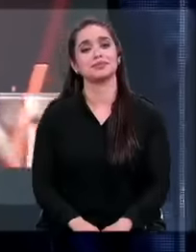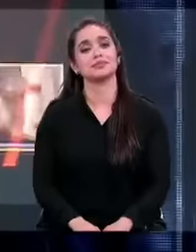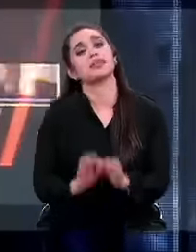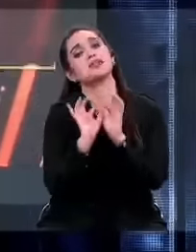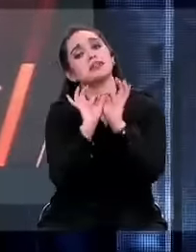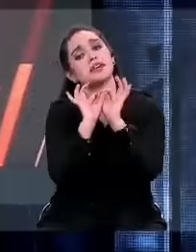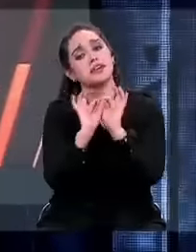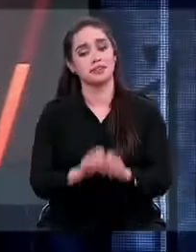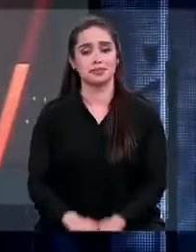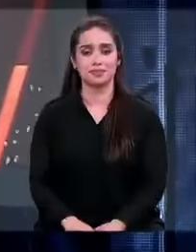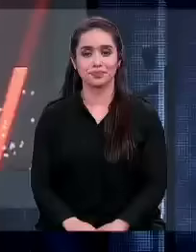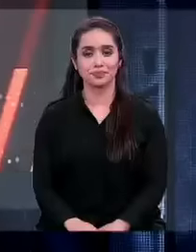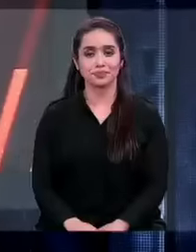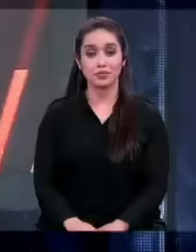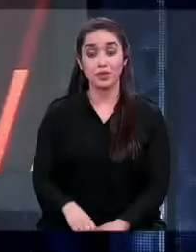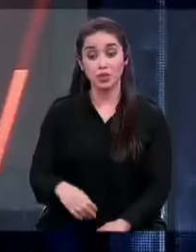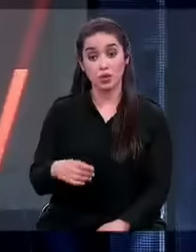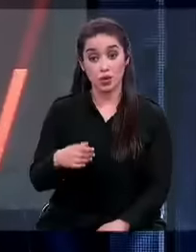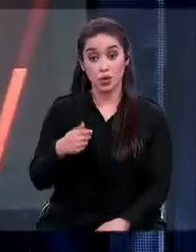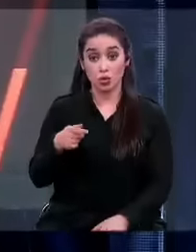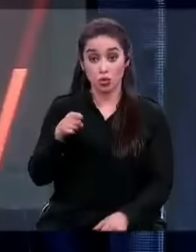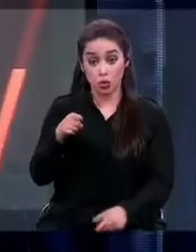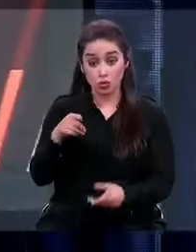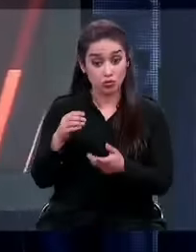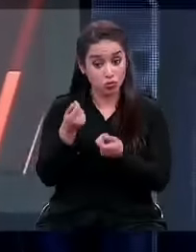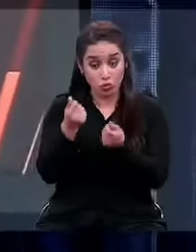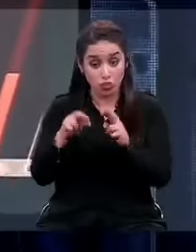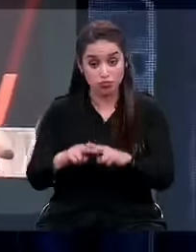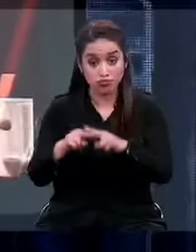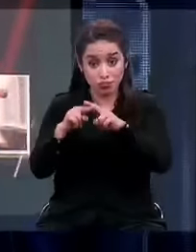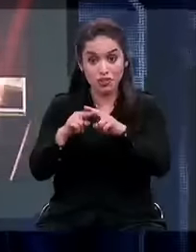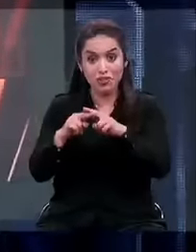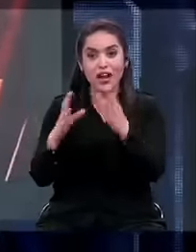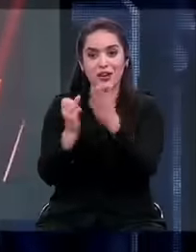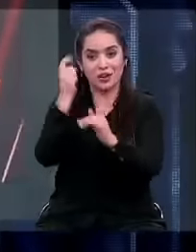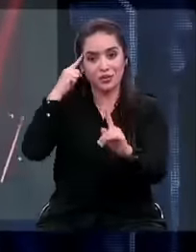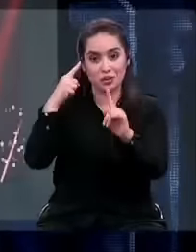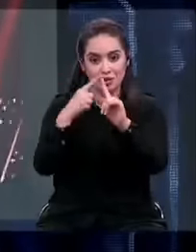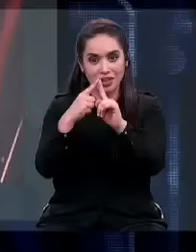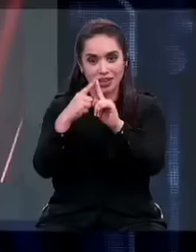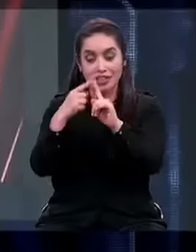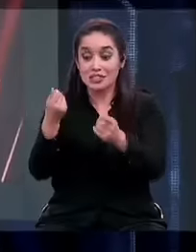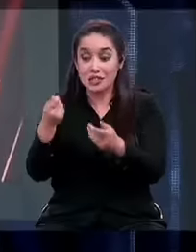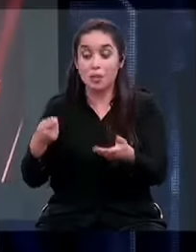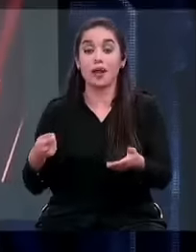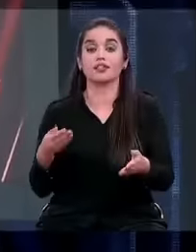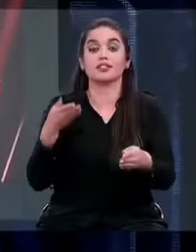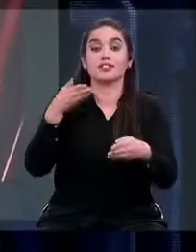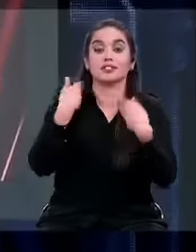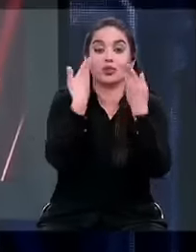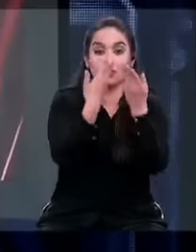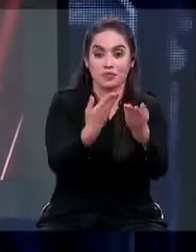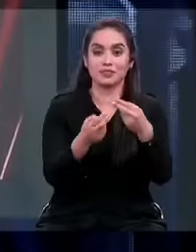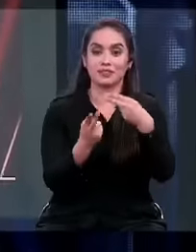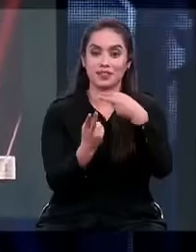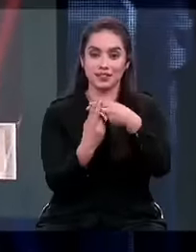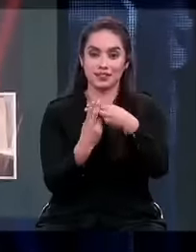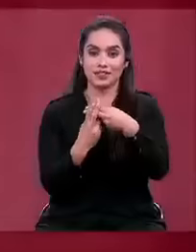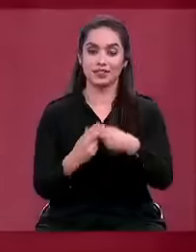Muchas gracias. Con esto vas a llegar a tu meta y lo más importante, vas a donar el dinero para la Teletón. ¿Ves, mi